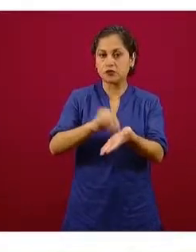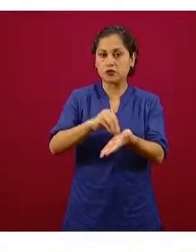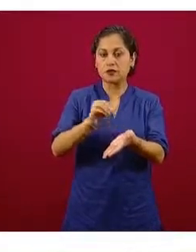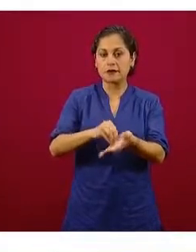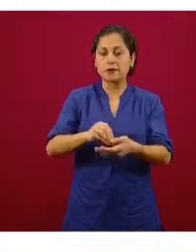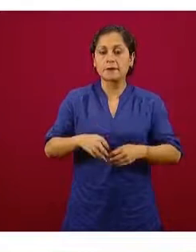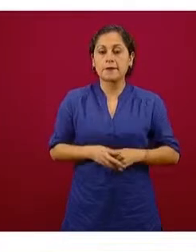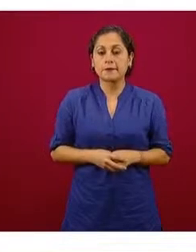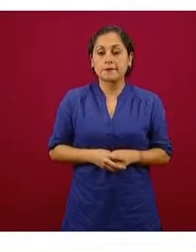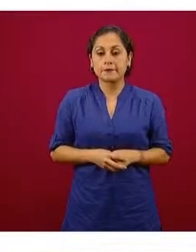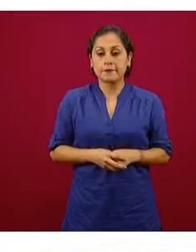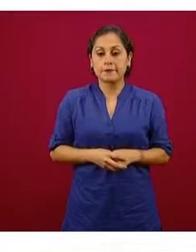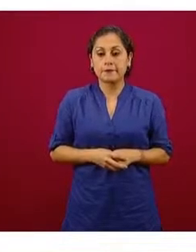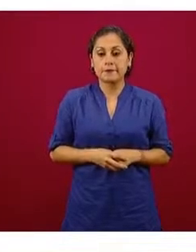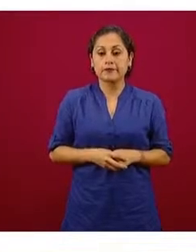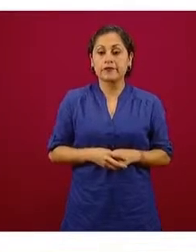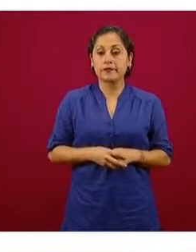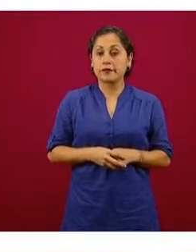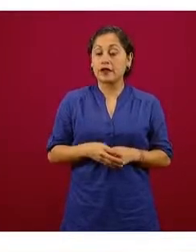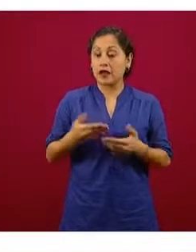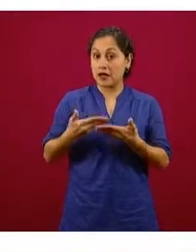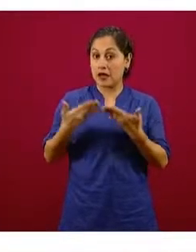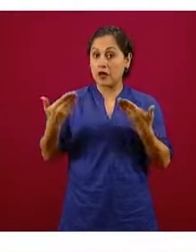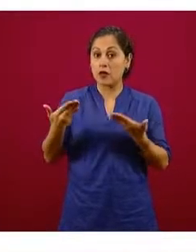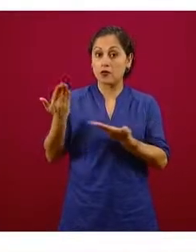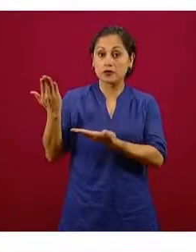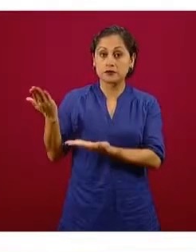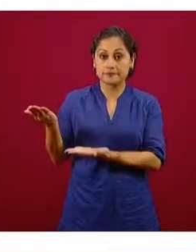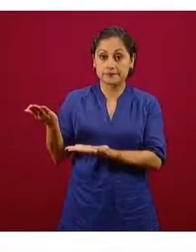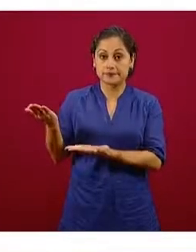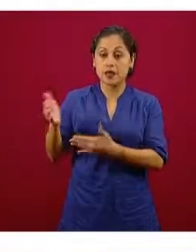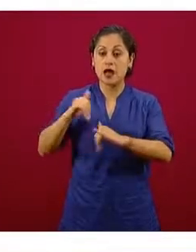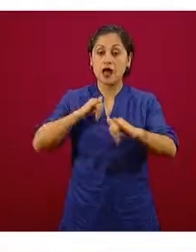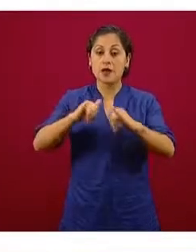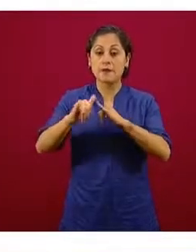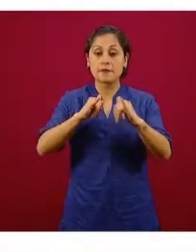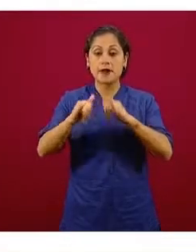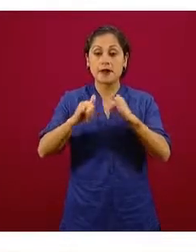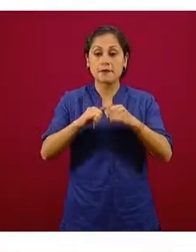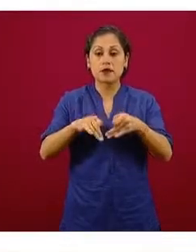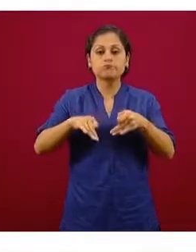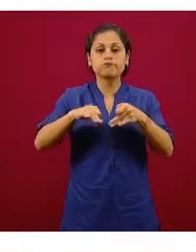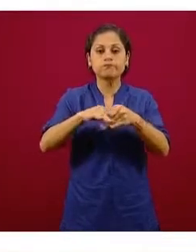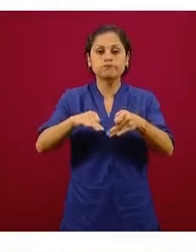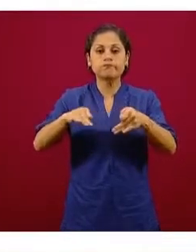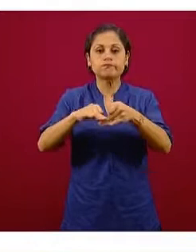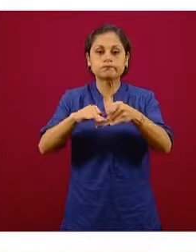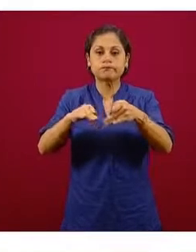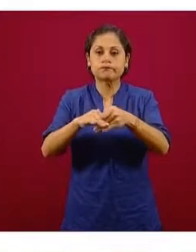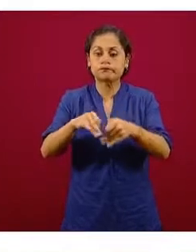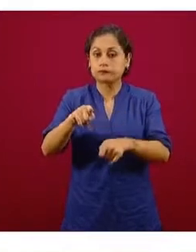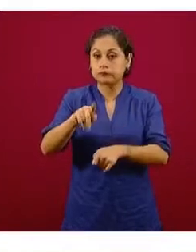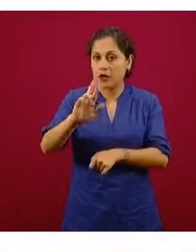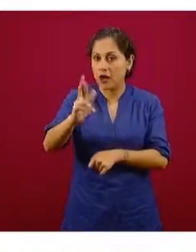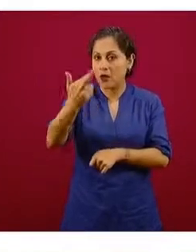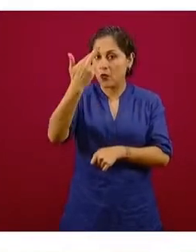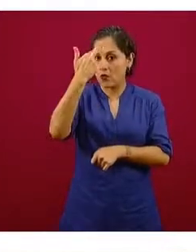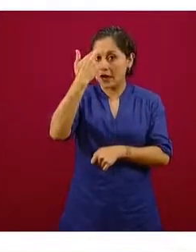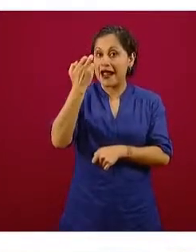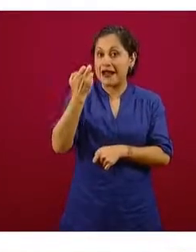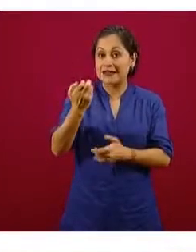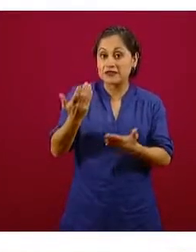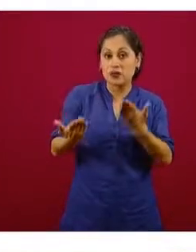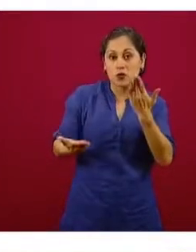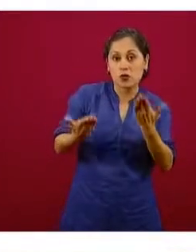siguiente diapositiva es nuevamente nuestro mapa, pero ahora por tasa de incidencia acumulada, haciendo siempre notar que esto sí es una comparación con